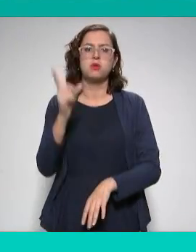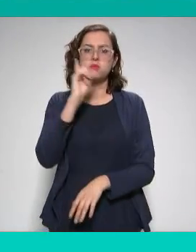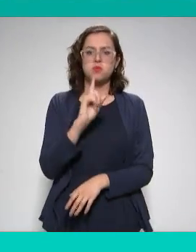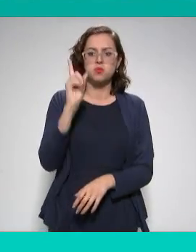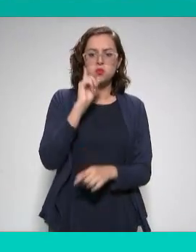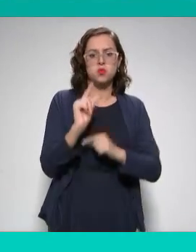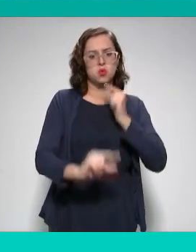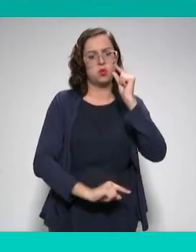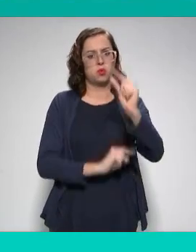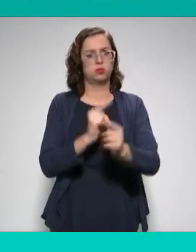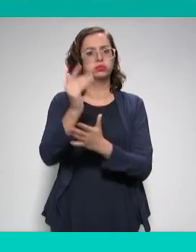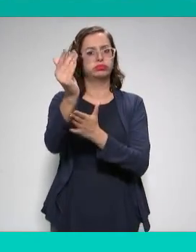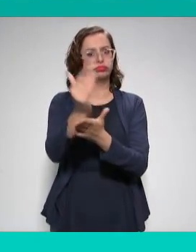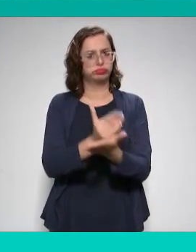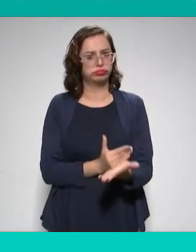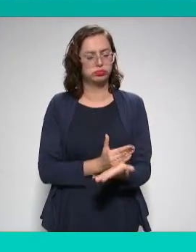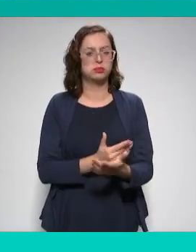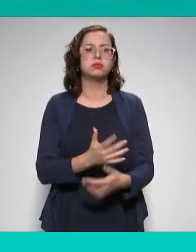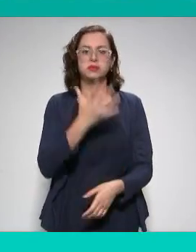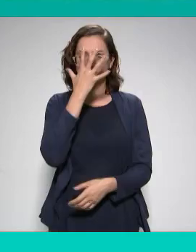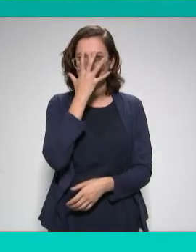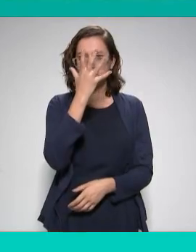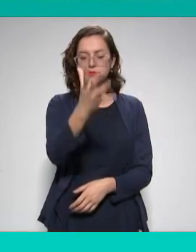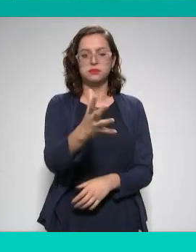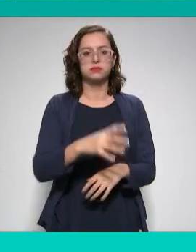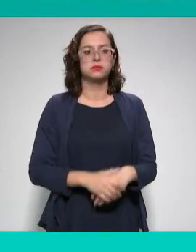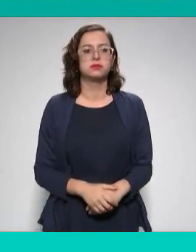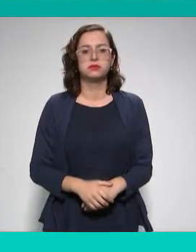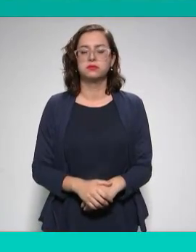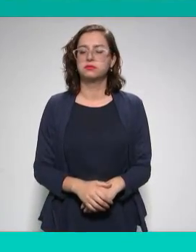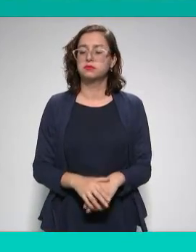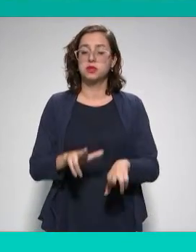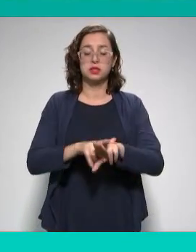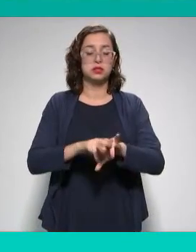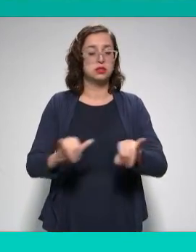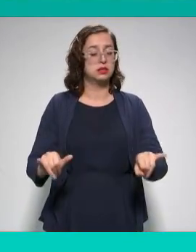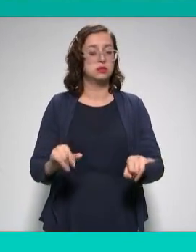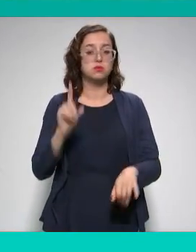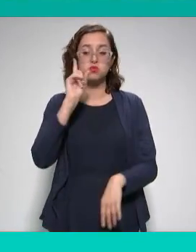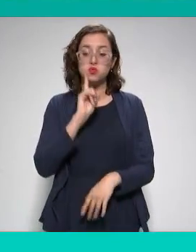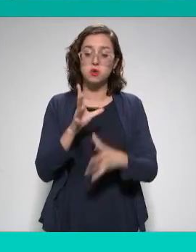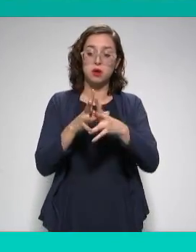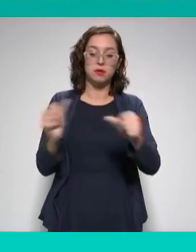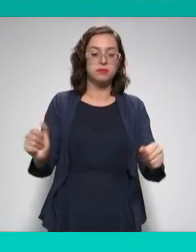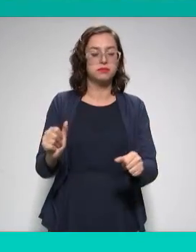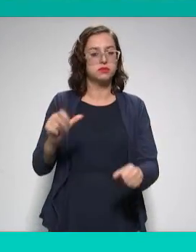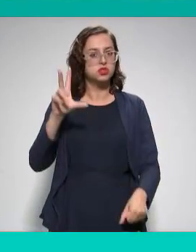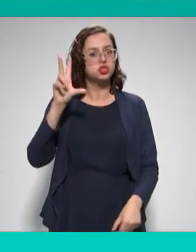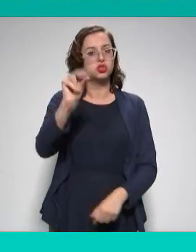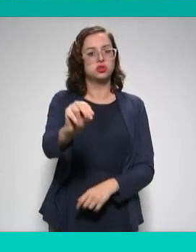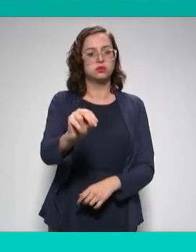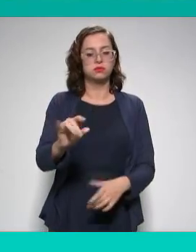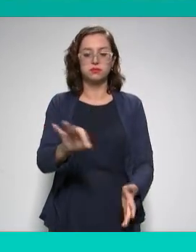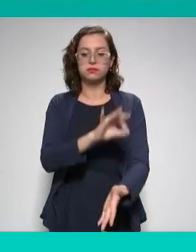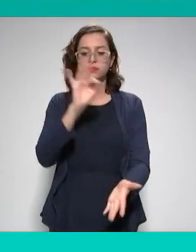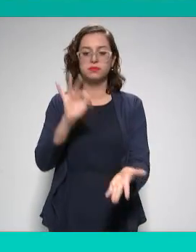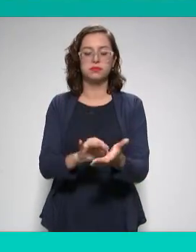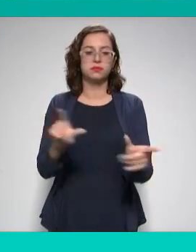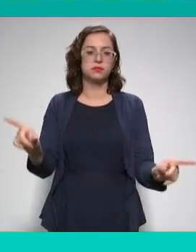de manera gradual pero con paso firme ni una mujer menos es cuanto comisionados comisionados